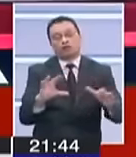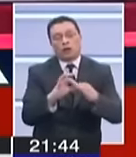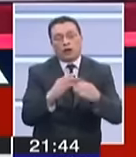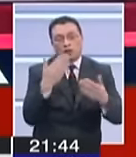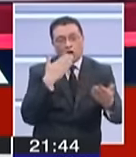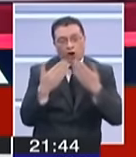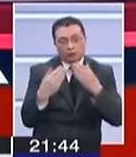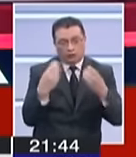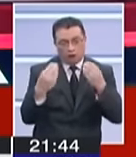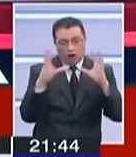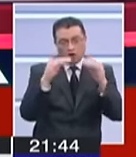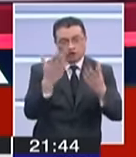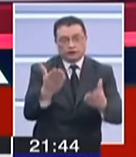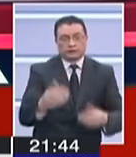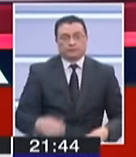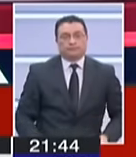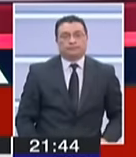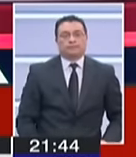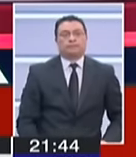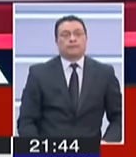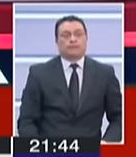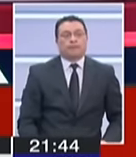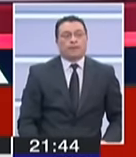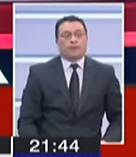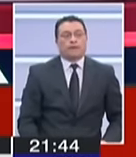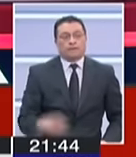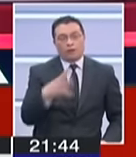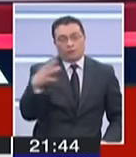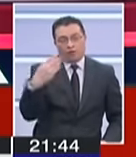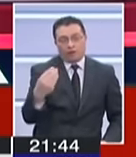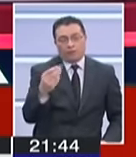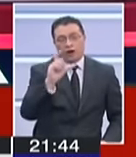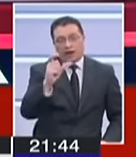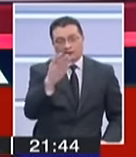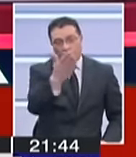con CNN Chile. Buenas noches. Muy bien, pues muchas gracias a ustedes. Buenas noches.